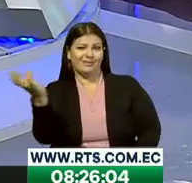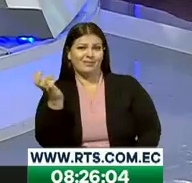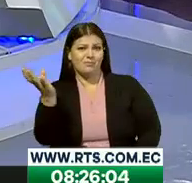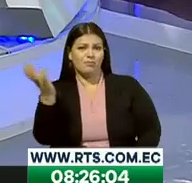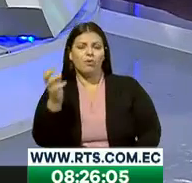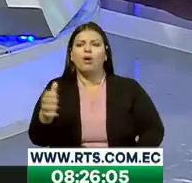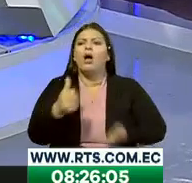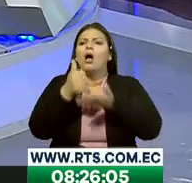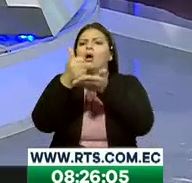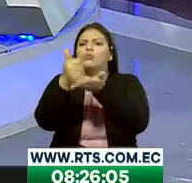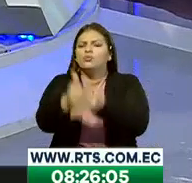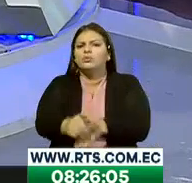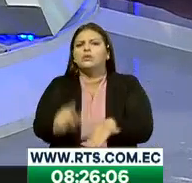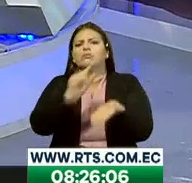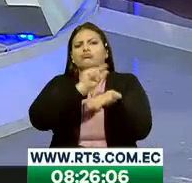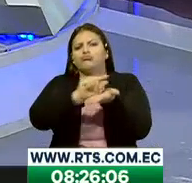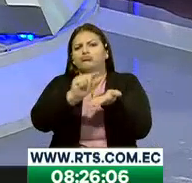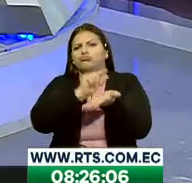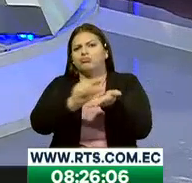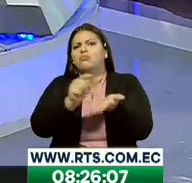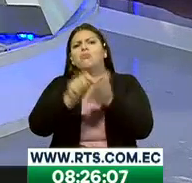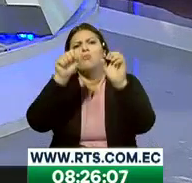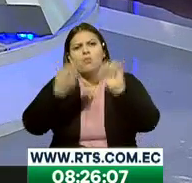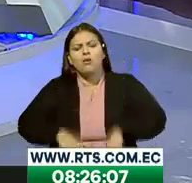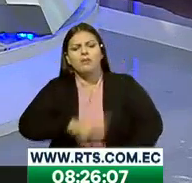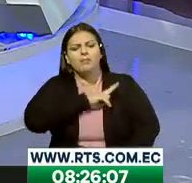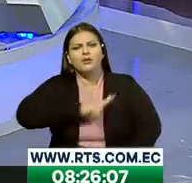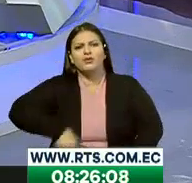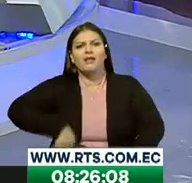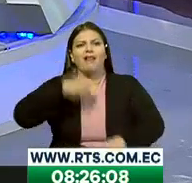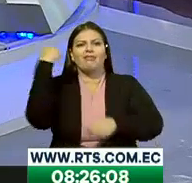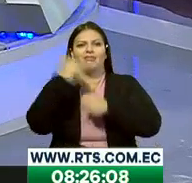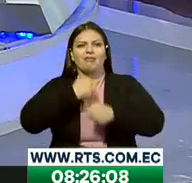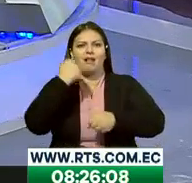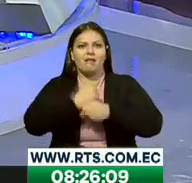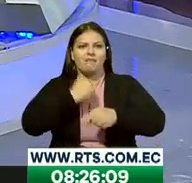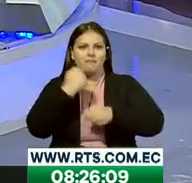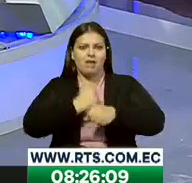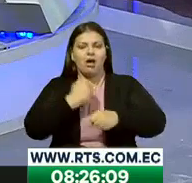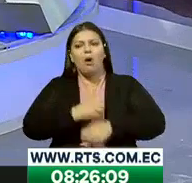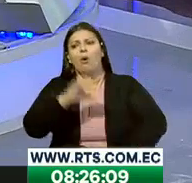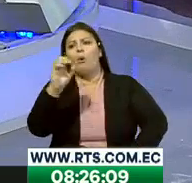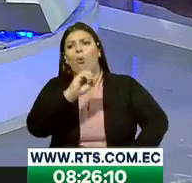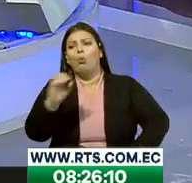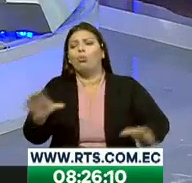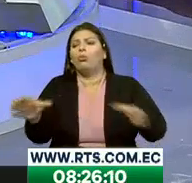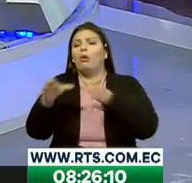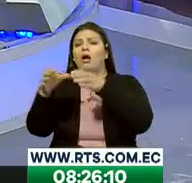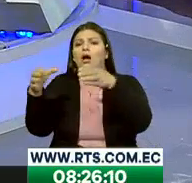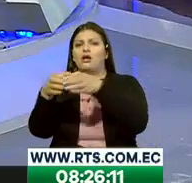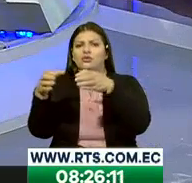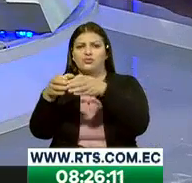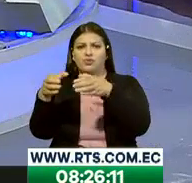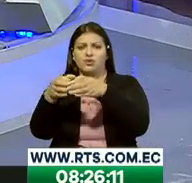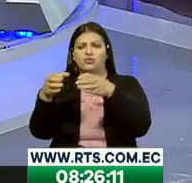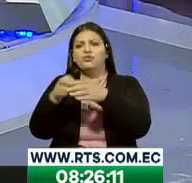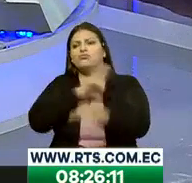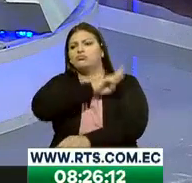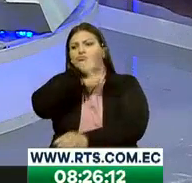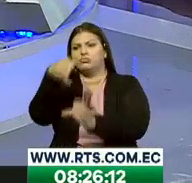Desarrollo Humano que emprendieron sus negocios de manera individual o a través de asociaciones. El acto se desarrolló en el auditorio de